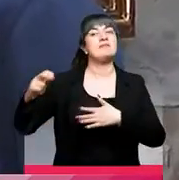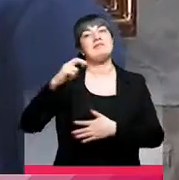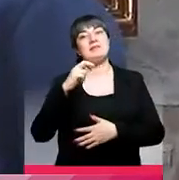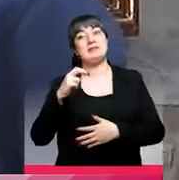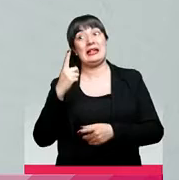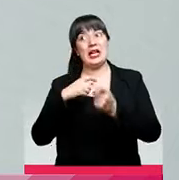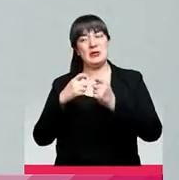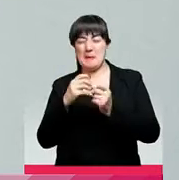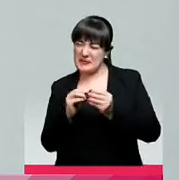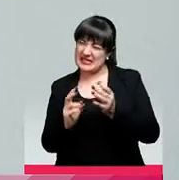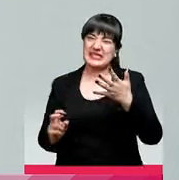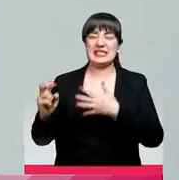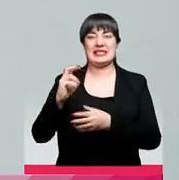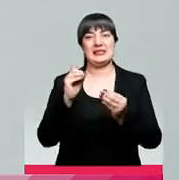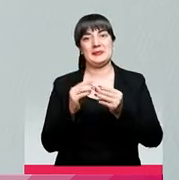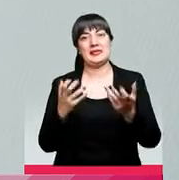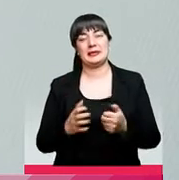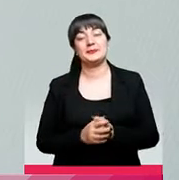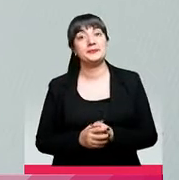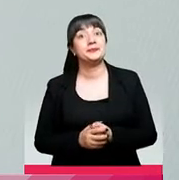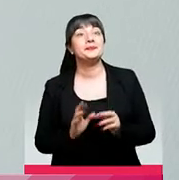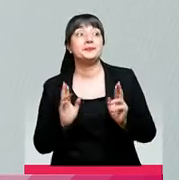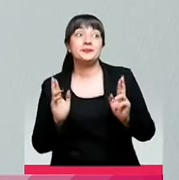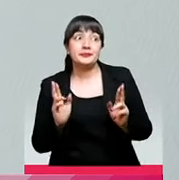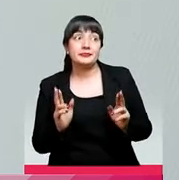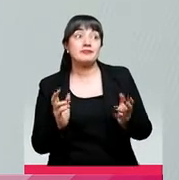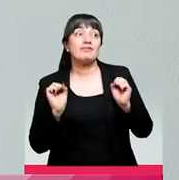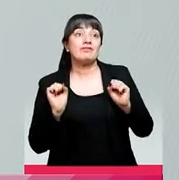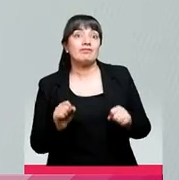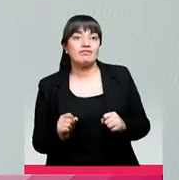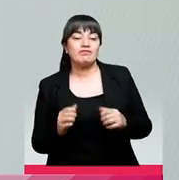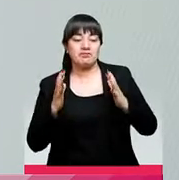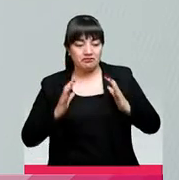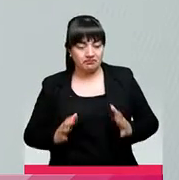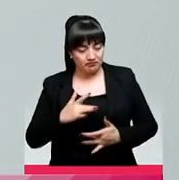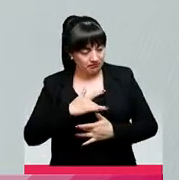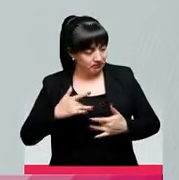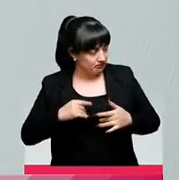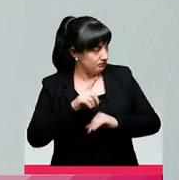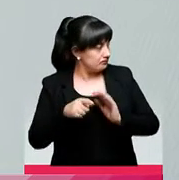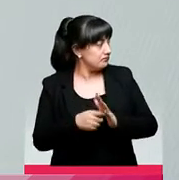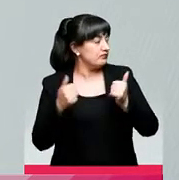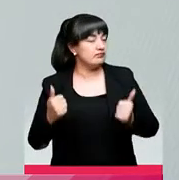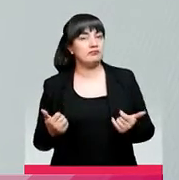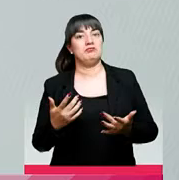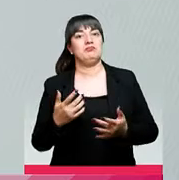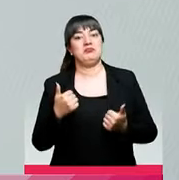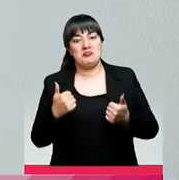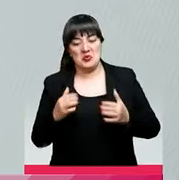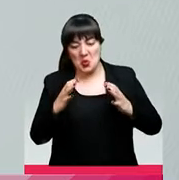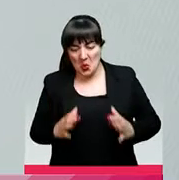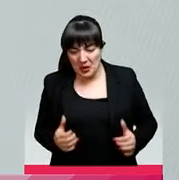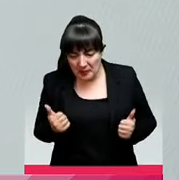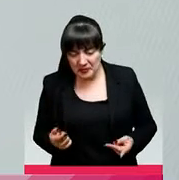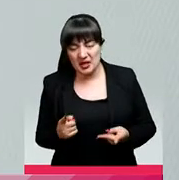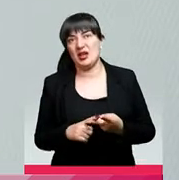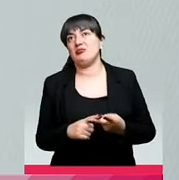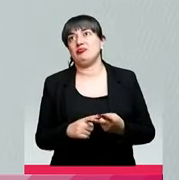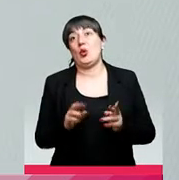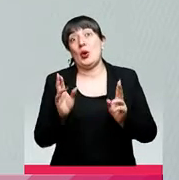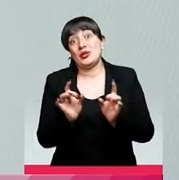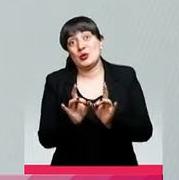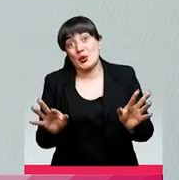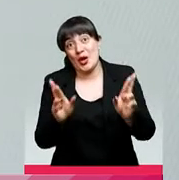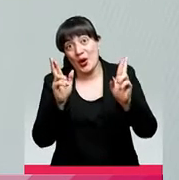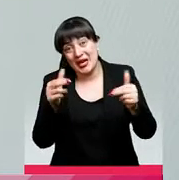pasado. Esperamos estar en buenas condiciones, contar con buena salud, con bastante suerte.